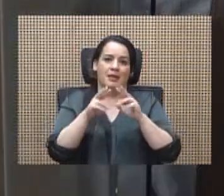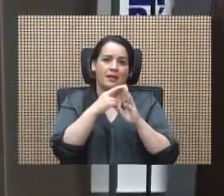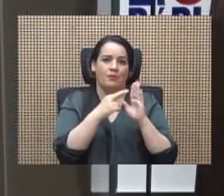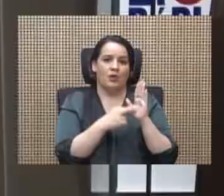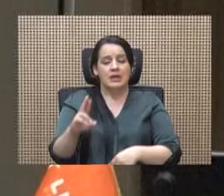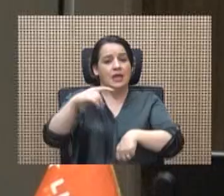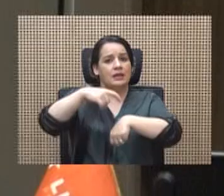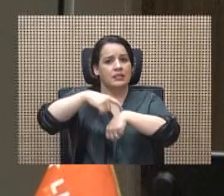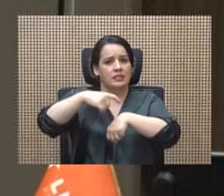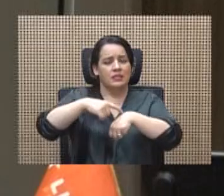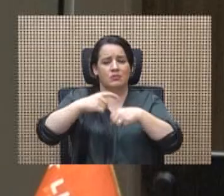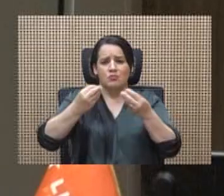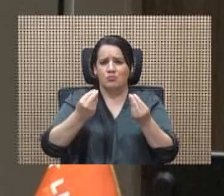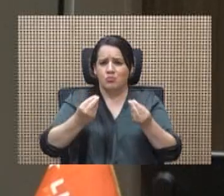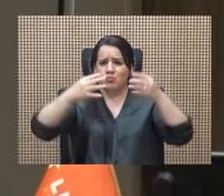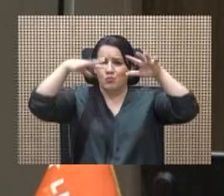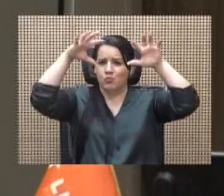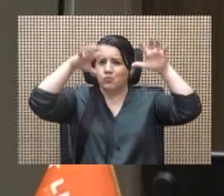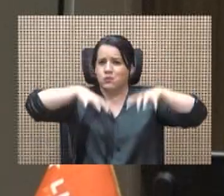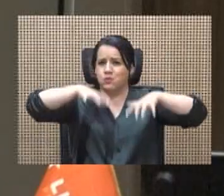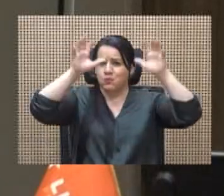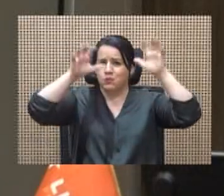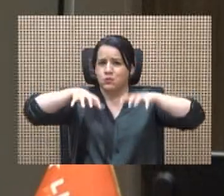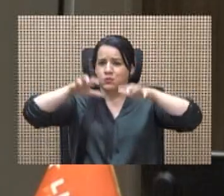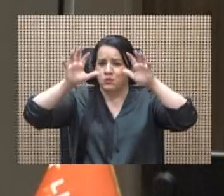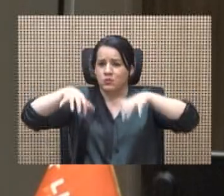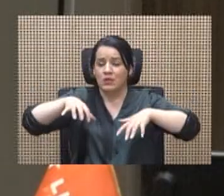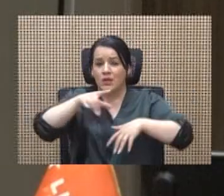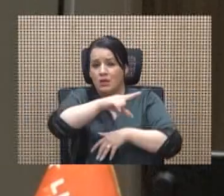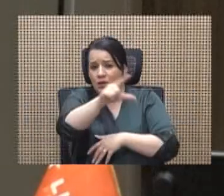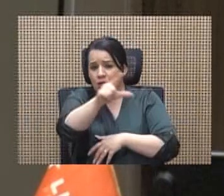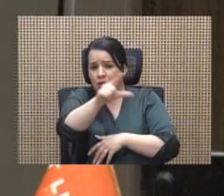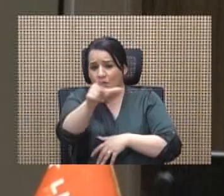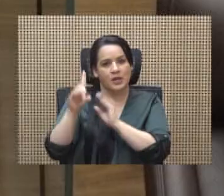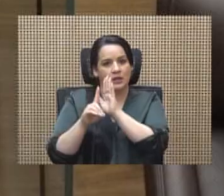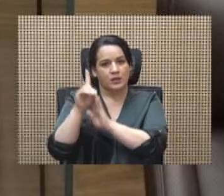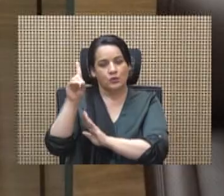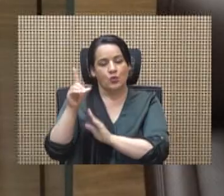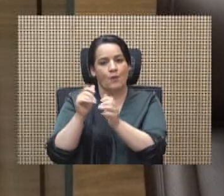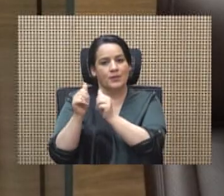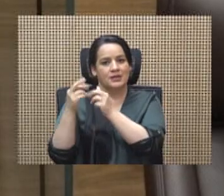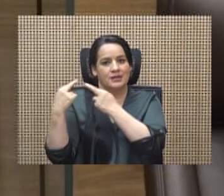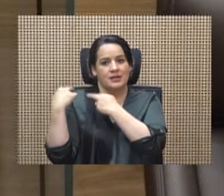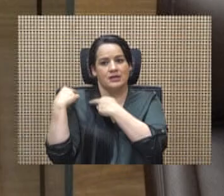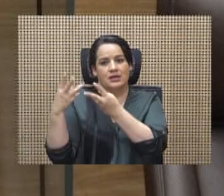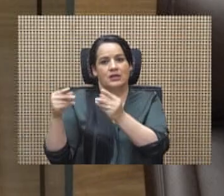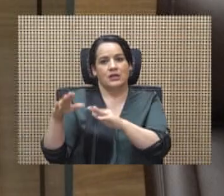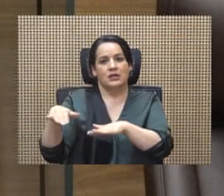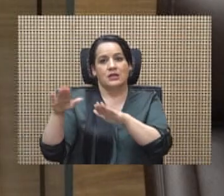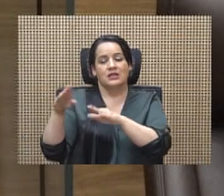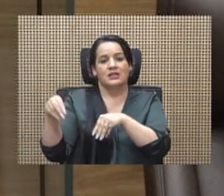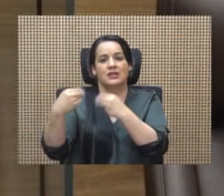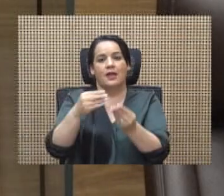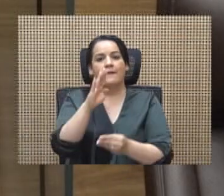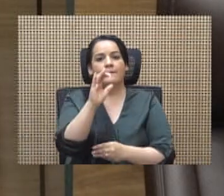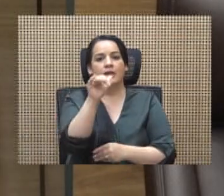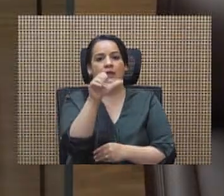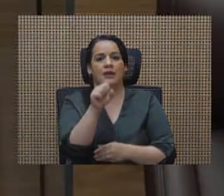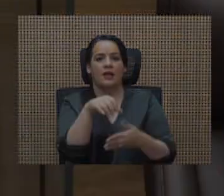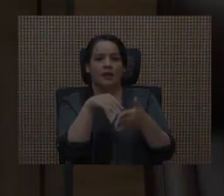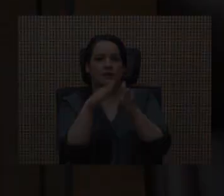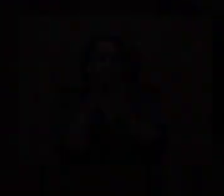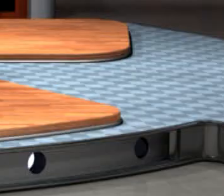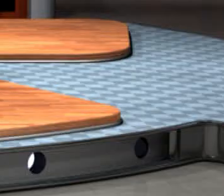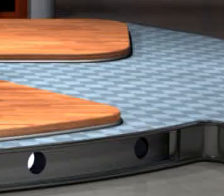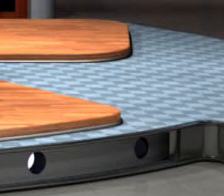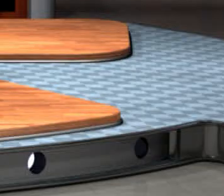184 del código a la niñez y adolescencia y el expediente 23.233 ley de sostenibilidad del depósito libre de